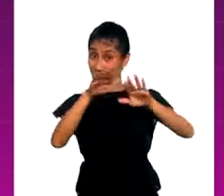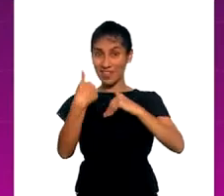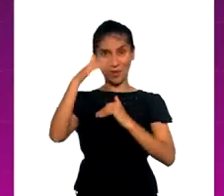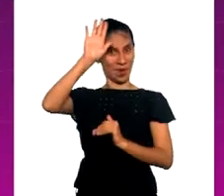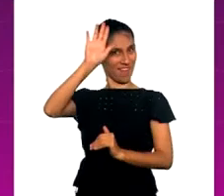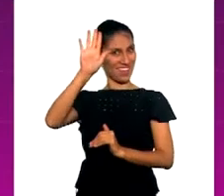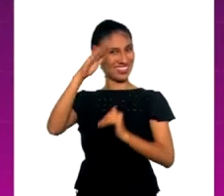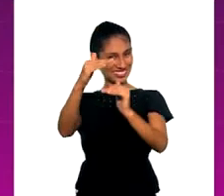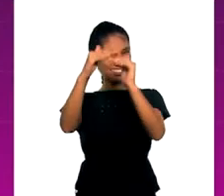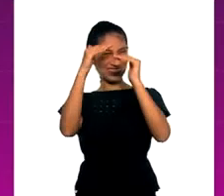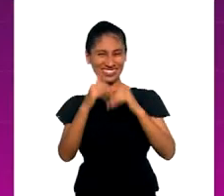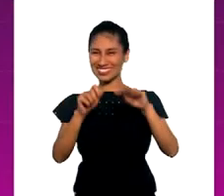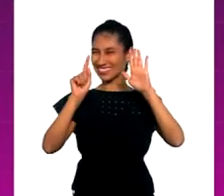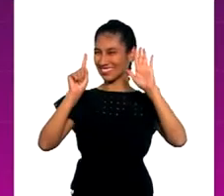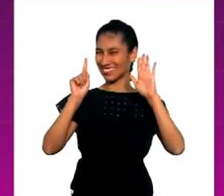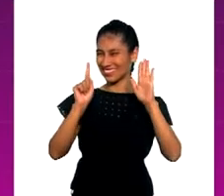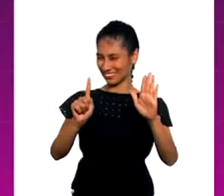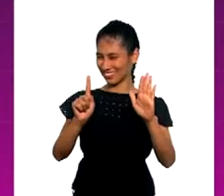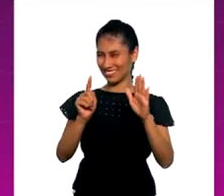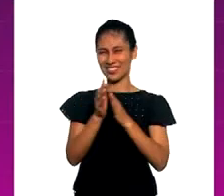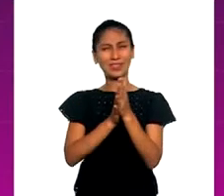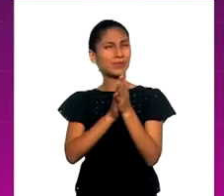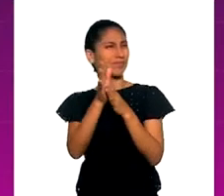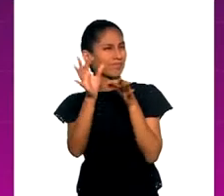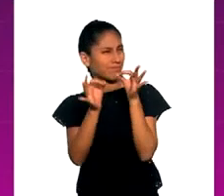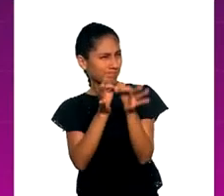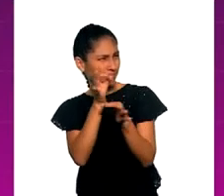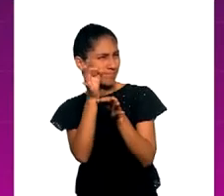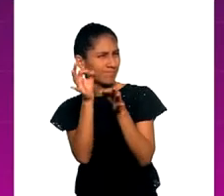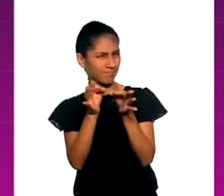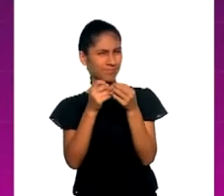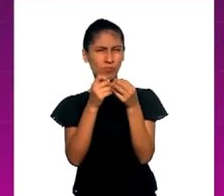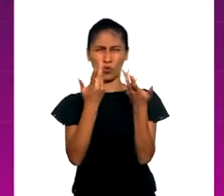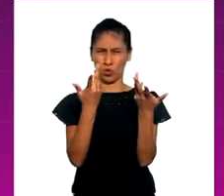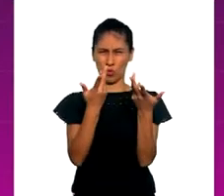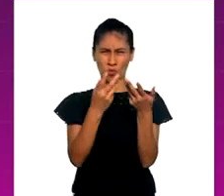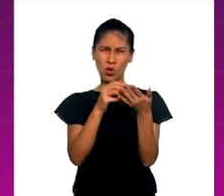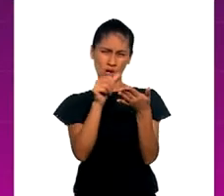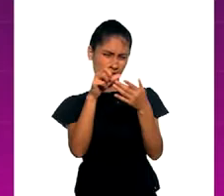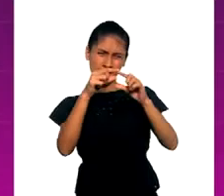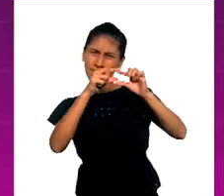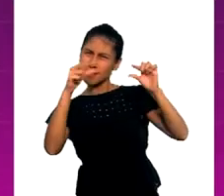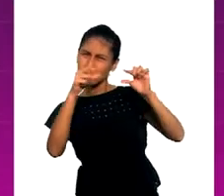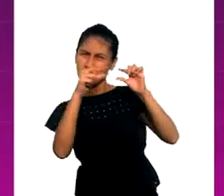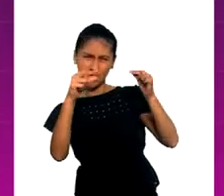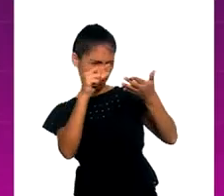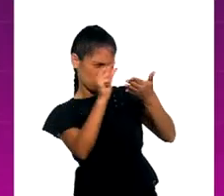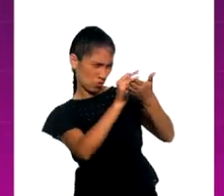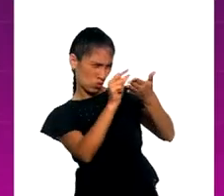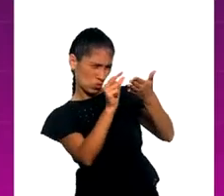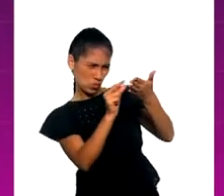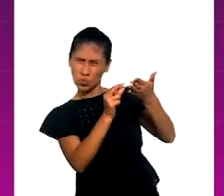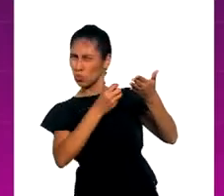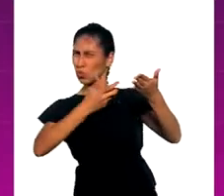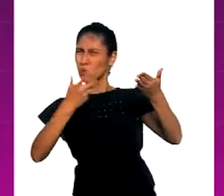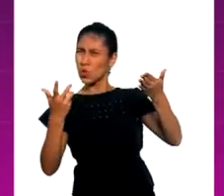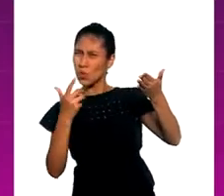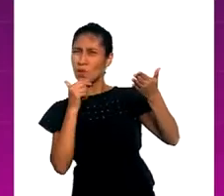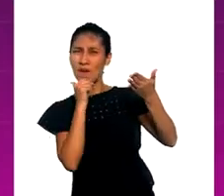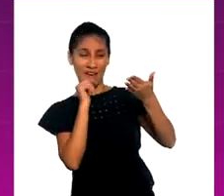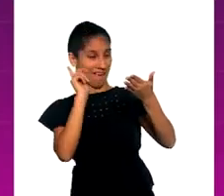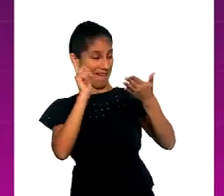número 6 explicar cómo son las líneas que se formaron en el papel